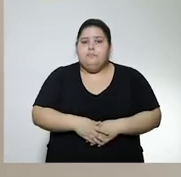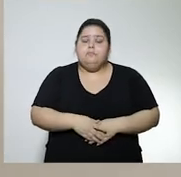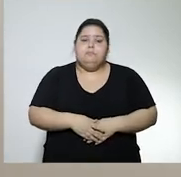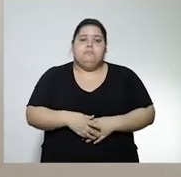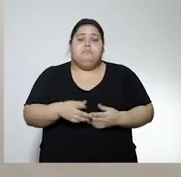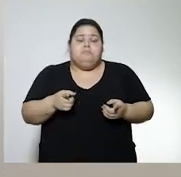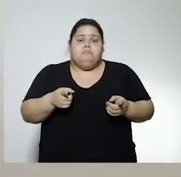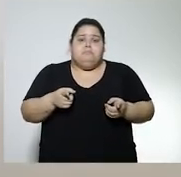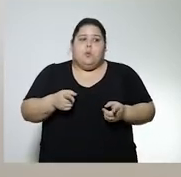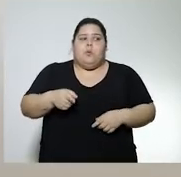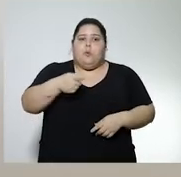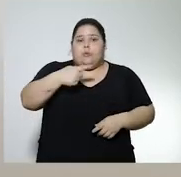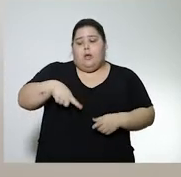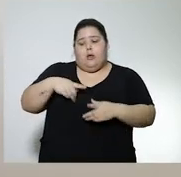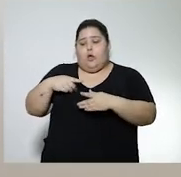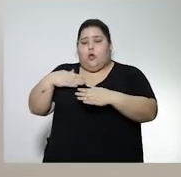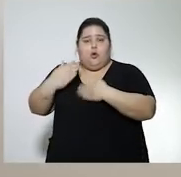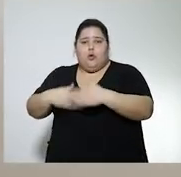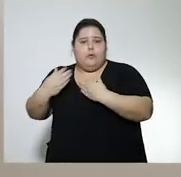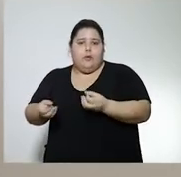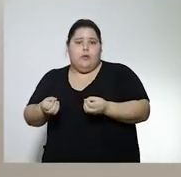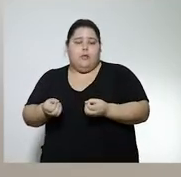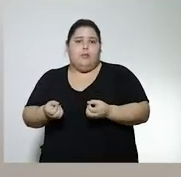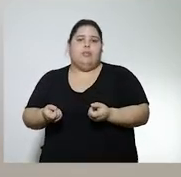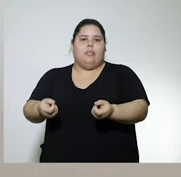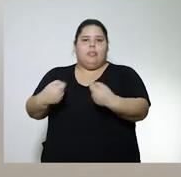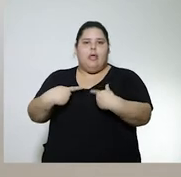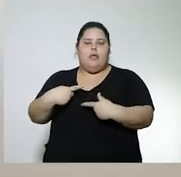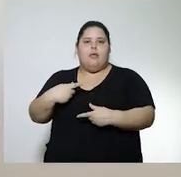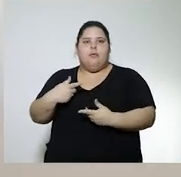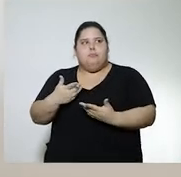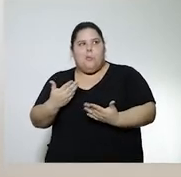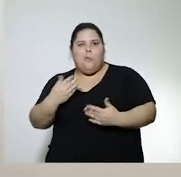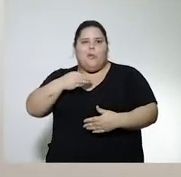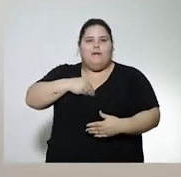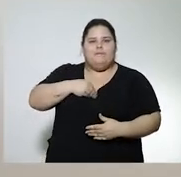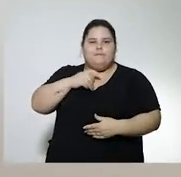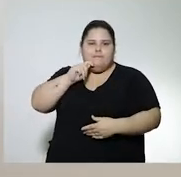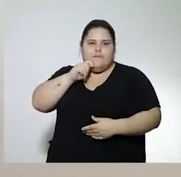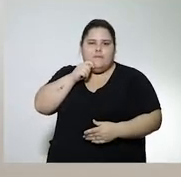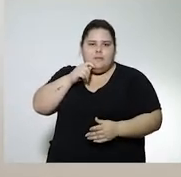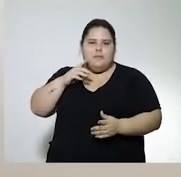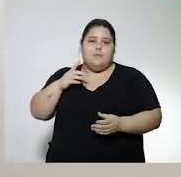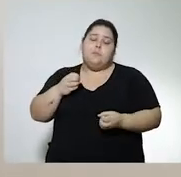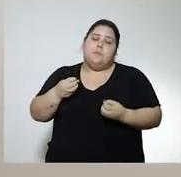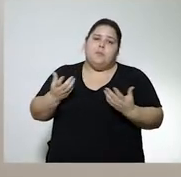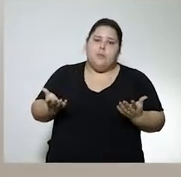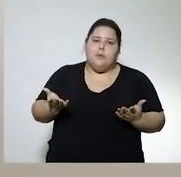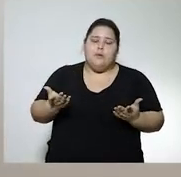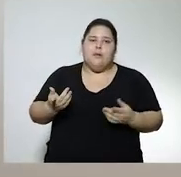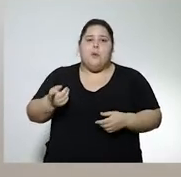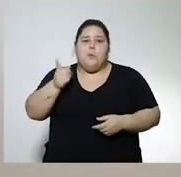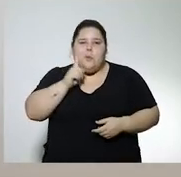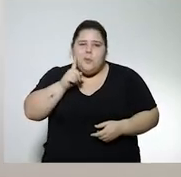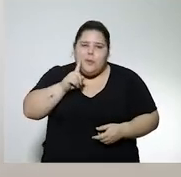y van a estar haciendo cosas que les va a dar probablemente placer también. Así que traten de estar, esto